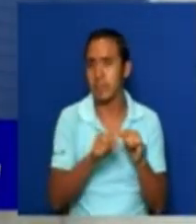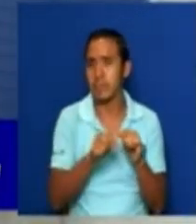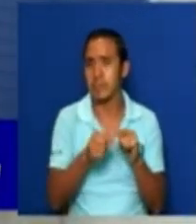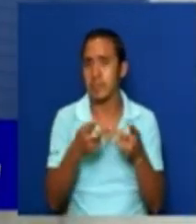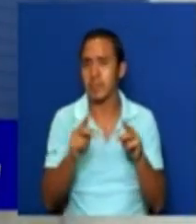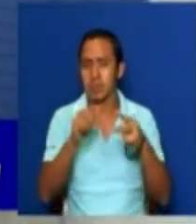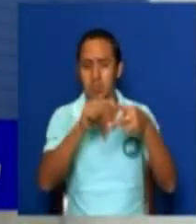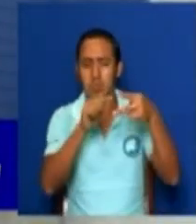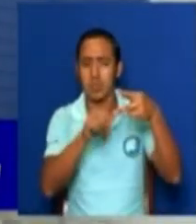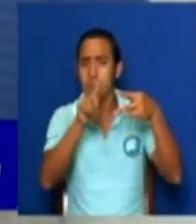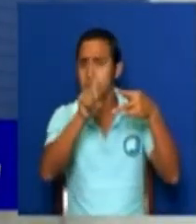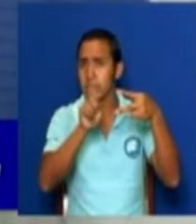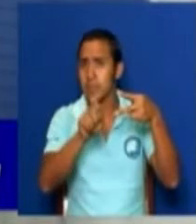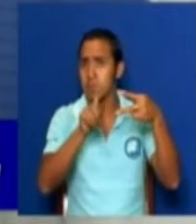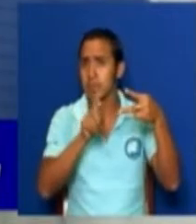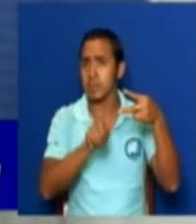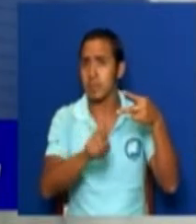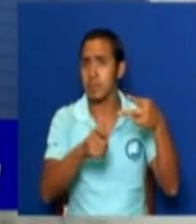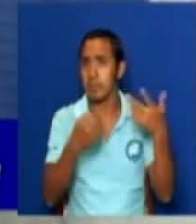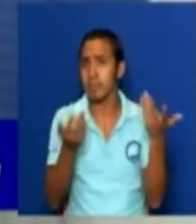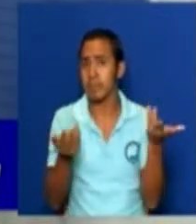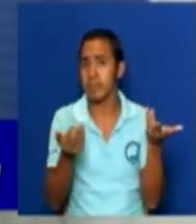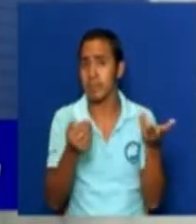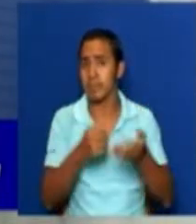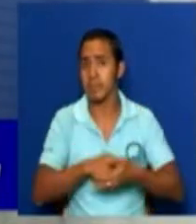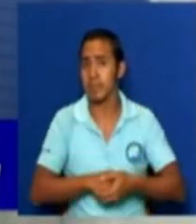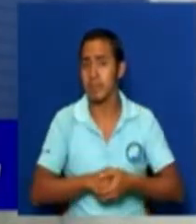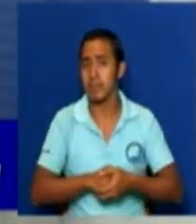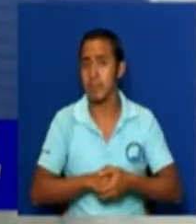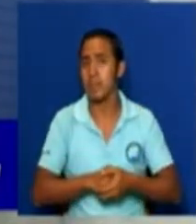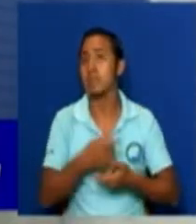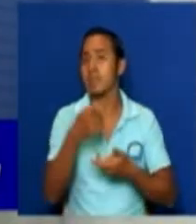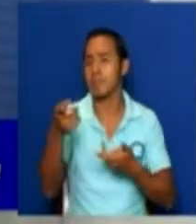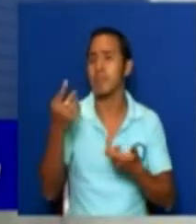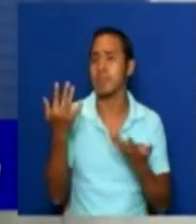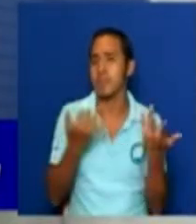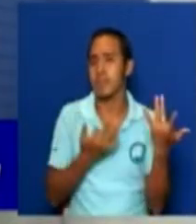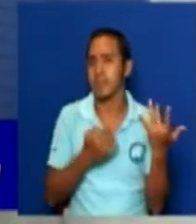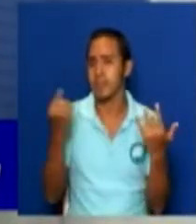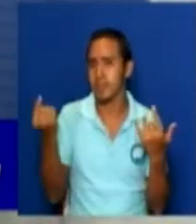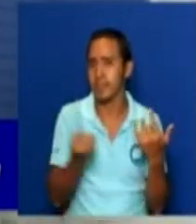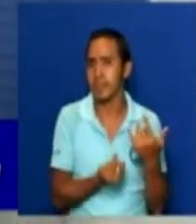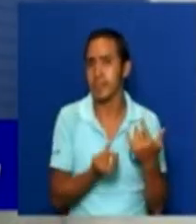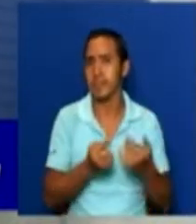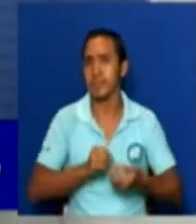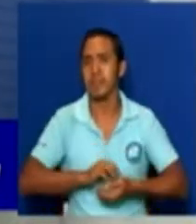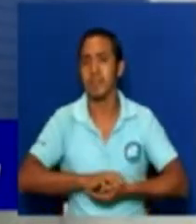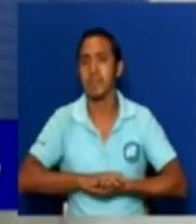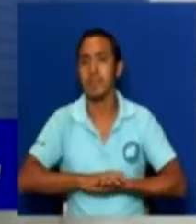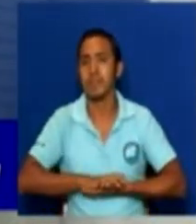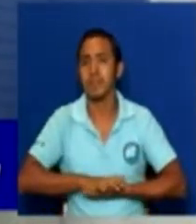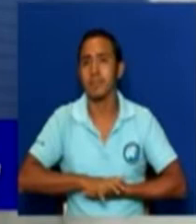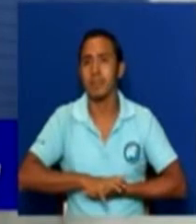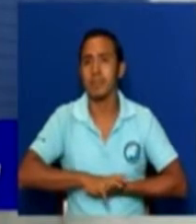dos preguntas. Entonces me dijo, me dará tiempo. Ahí viene, vamos a esperar un momentito.